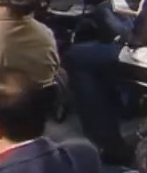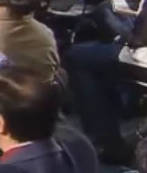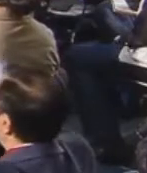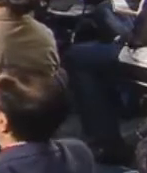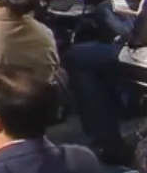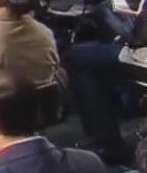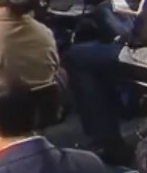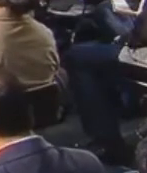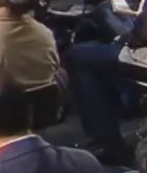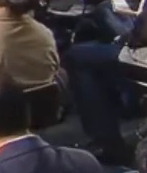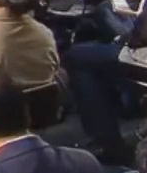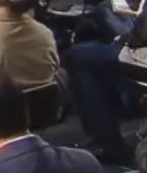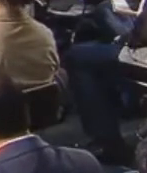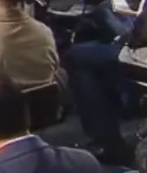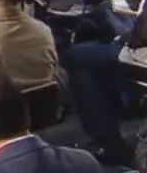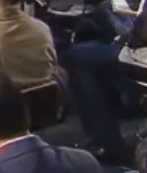Nada de indefiniciones.